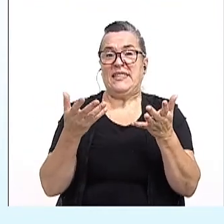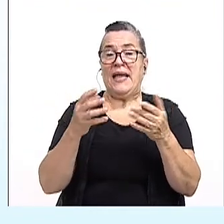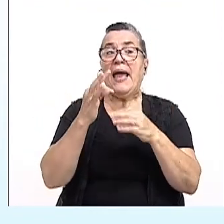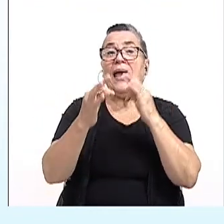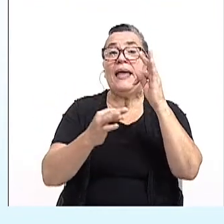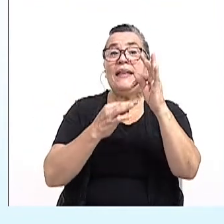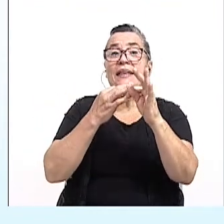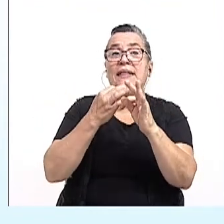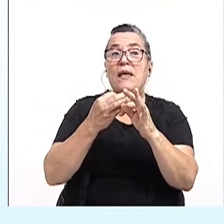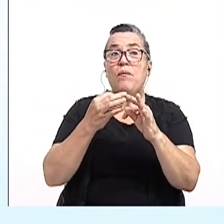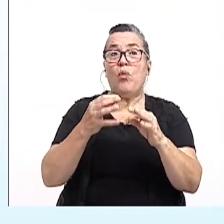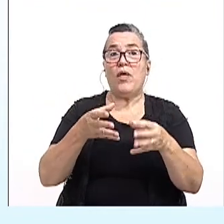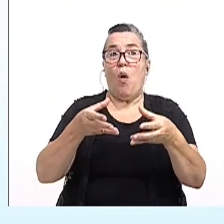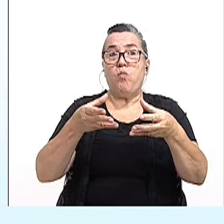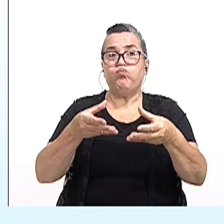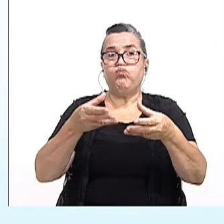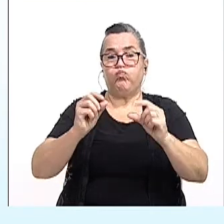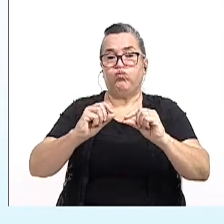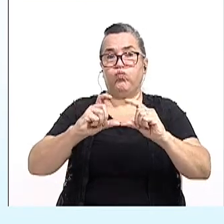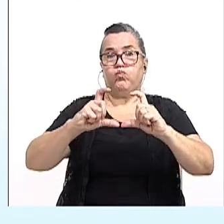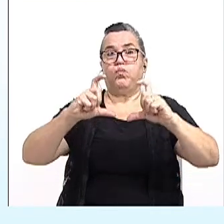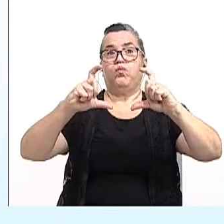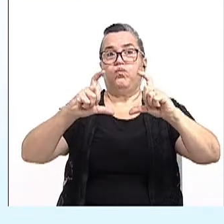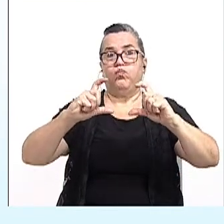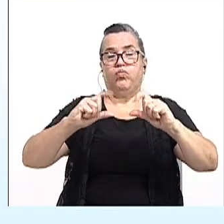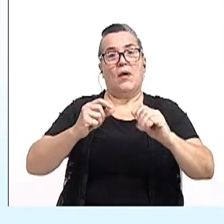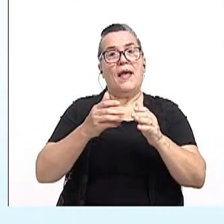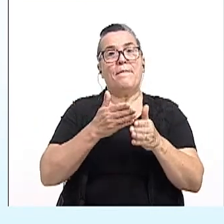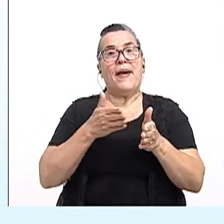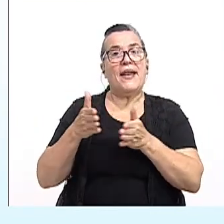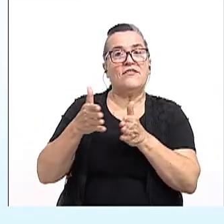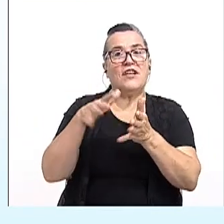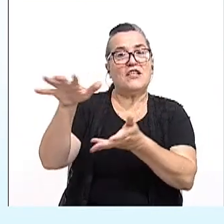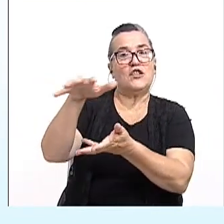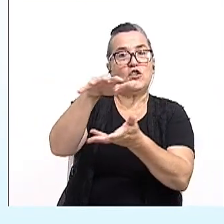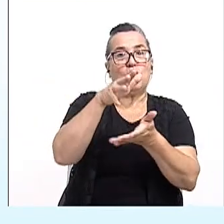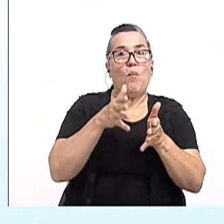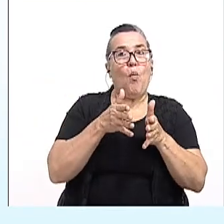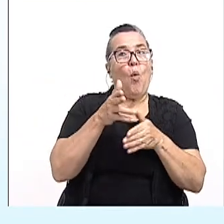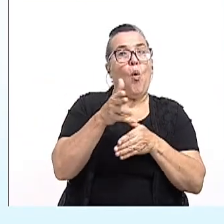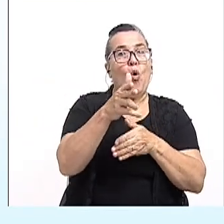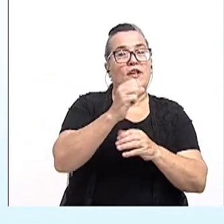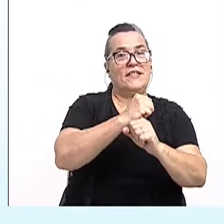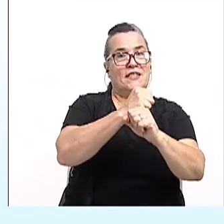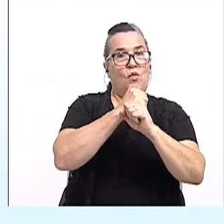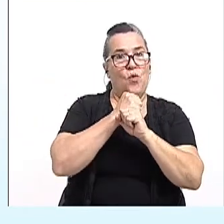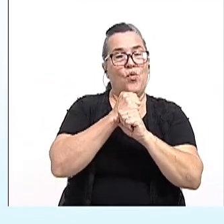de blindaje necesario para el transporte seguro de emisores beta.